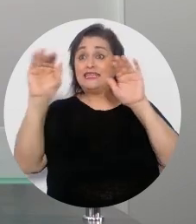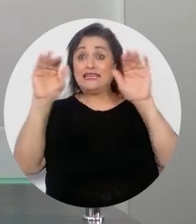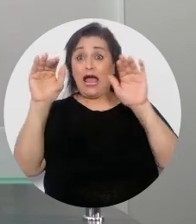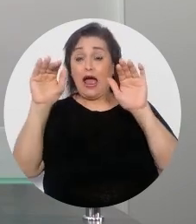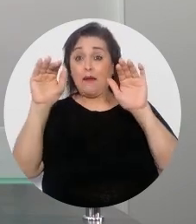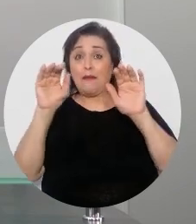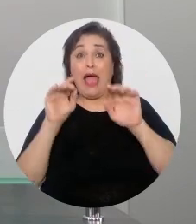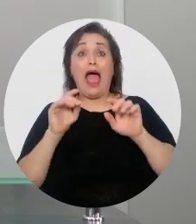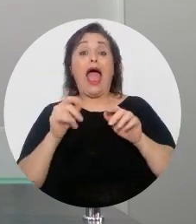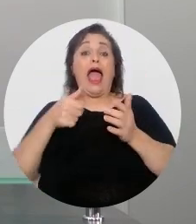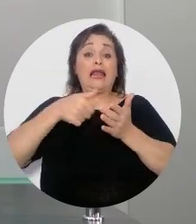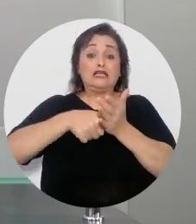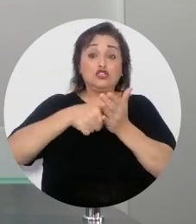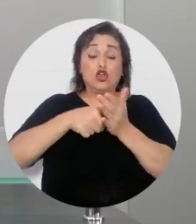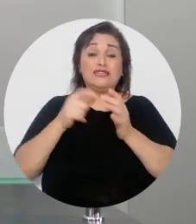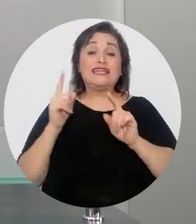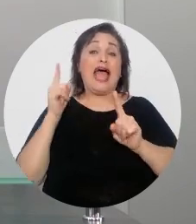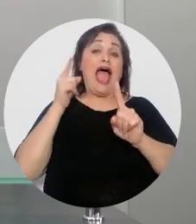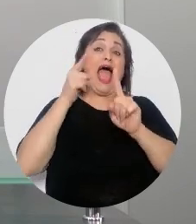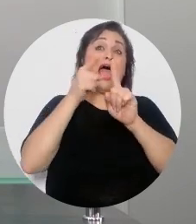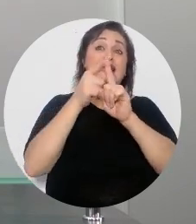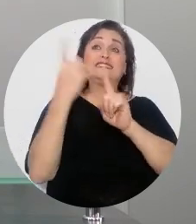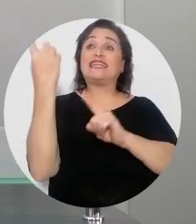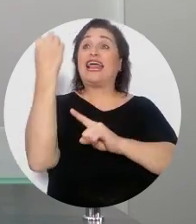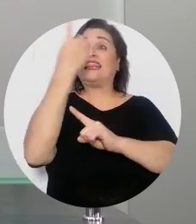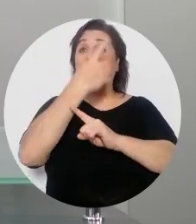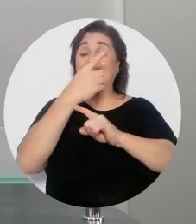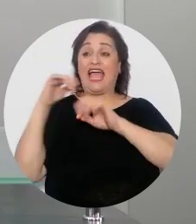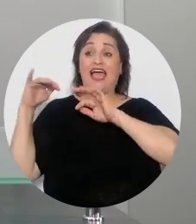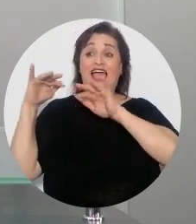convocatoria a elecciones y hasta el propio día de la elección.